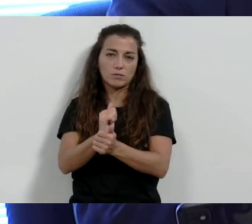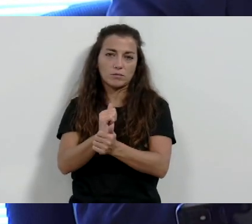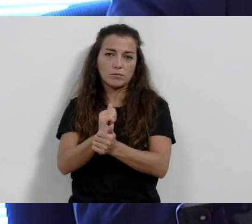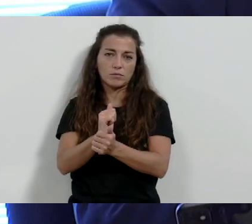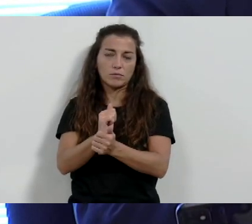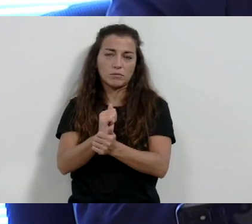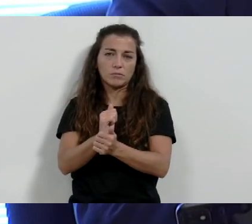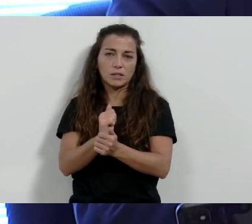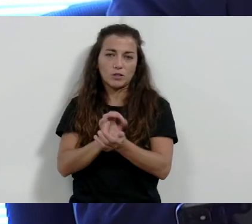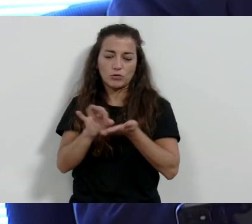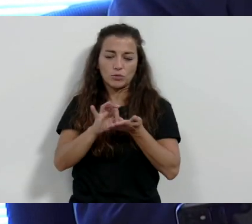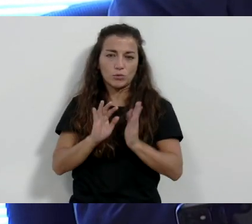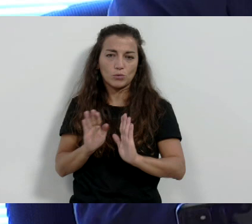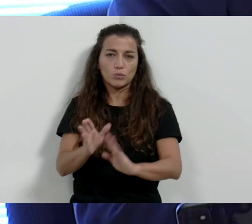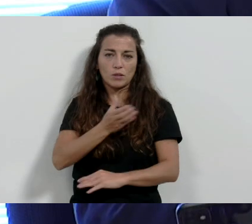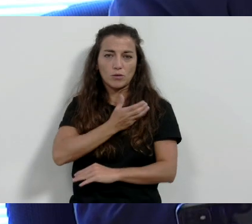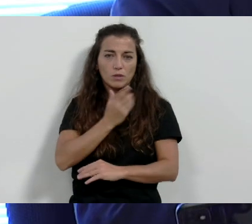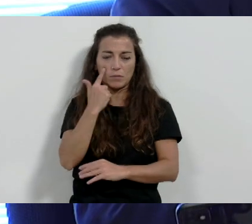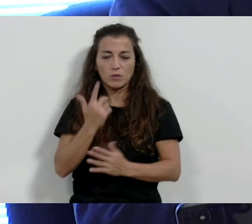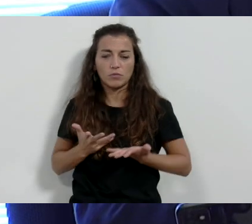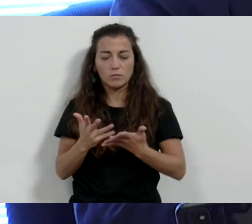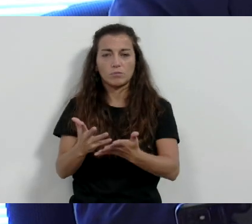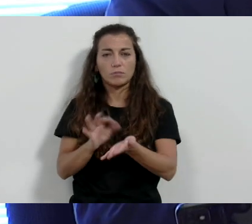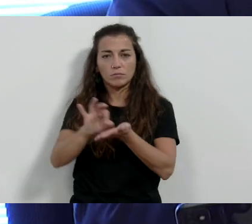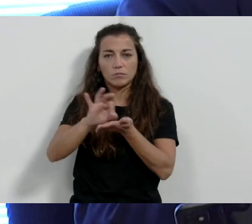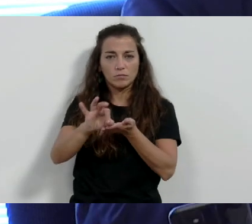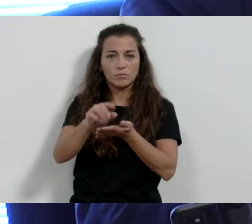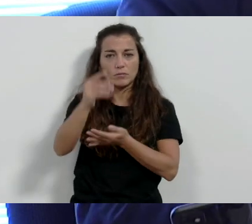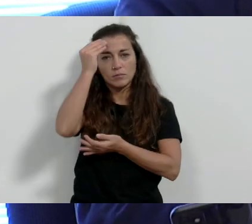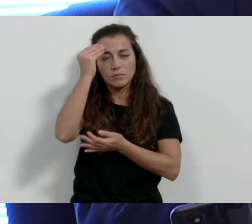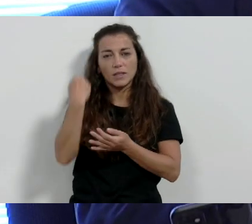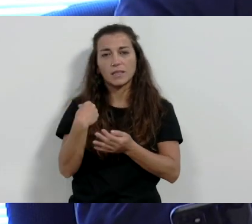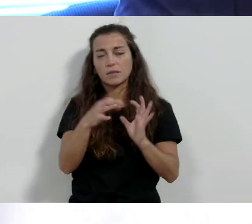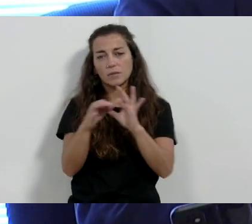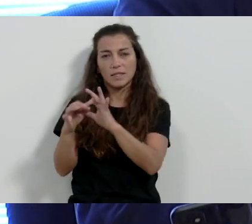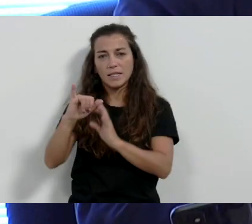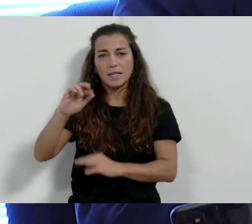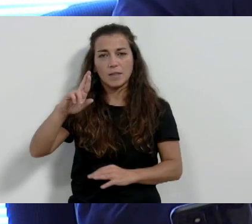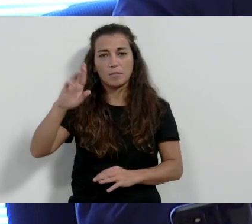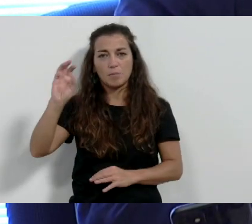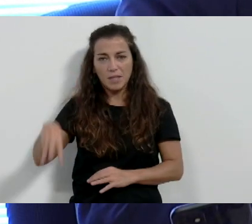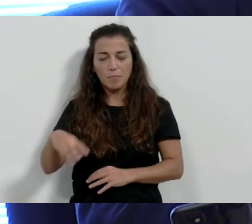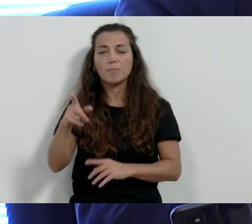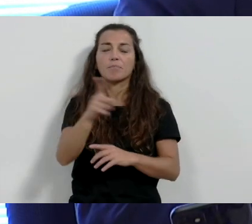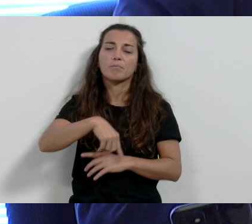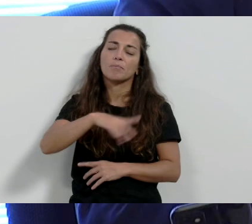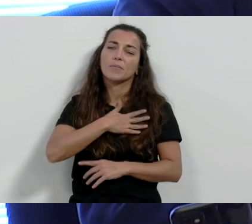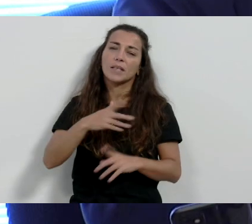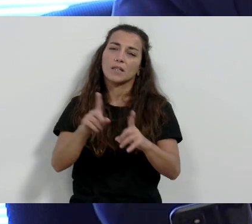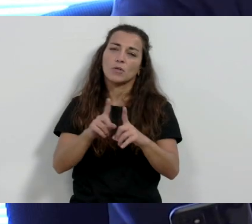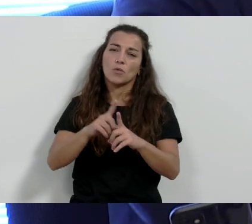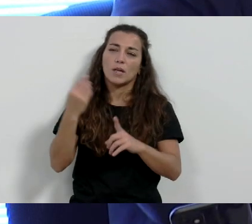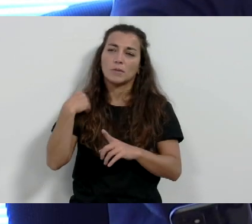en el precio público actual que se bonifique en función del IPREN. Nosotros queremos ir más allá y para que el año 2023 la rebaja sea incluso